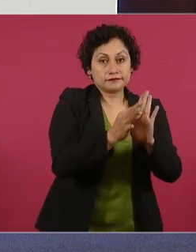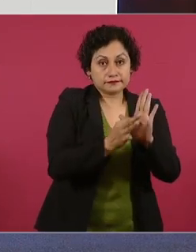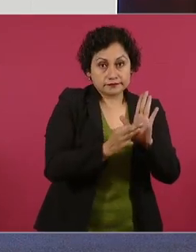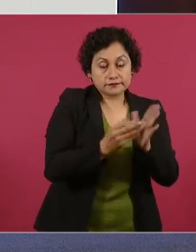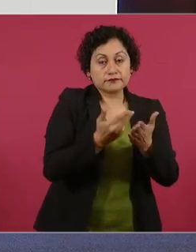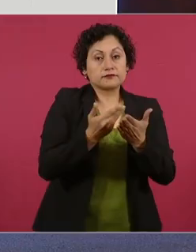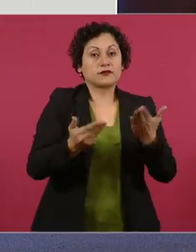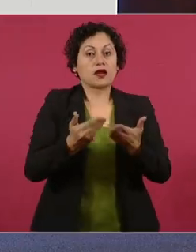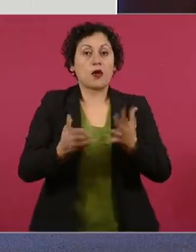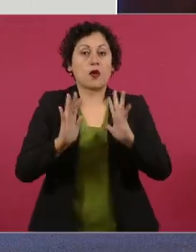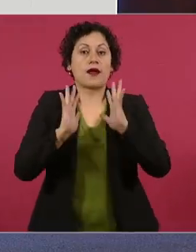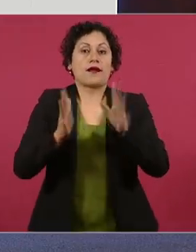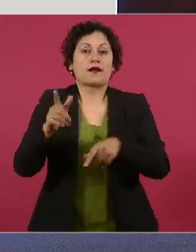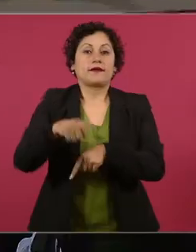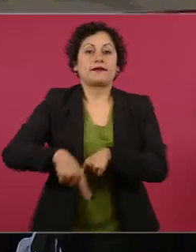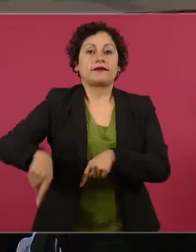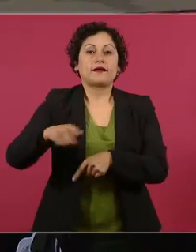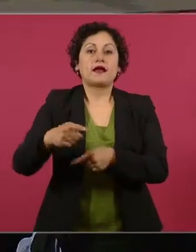se percibirá el